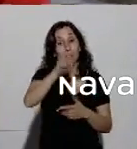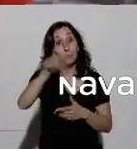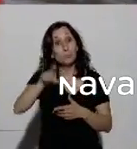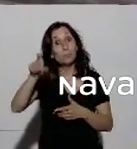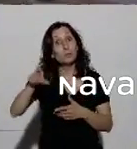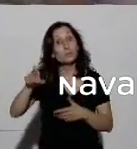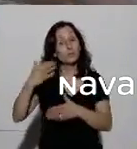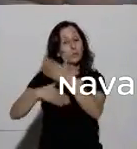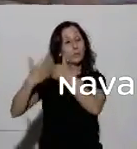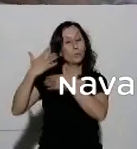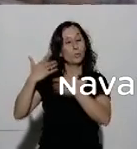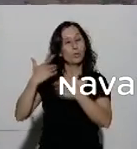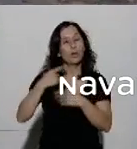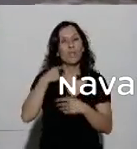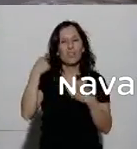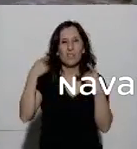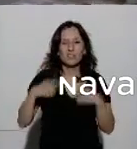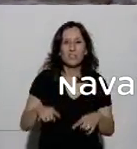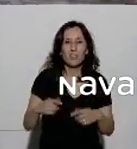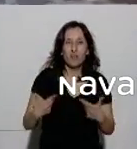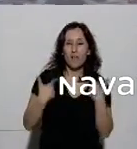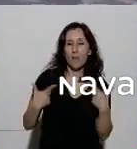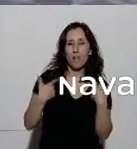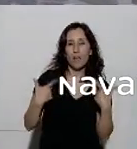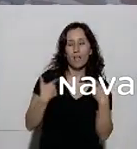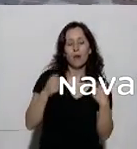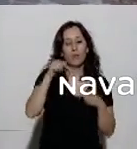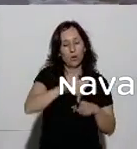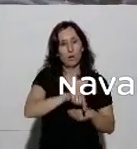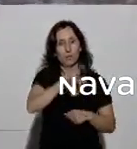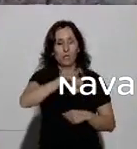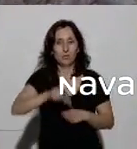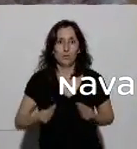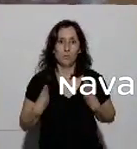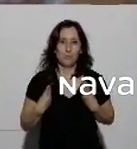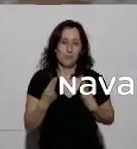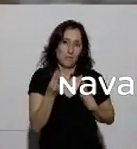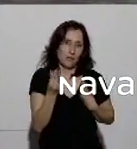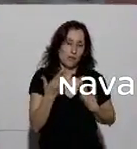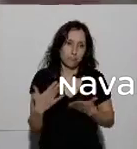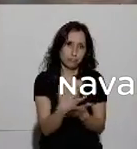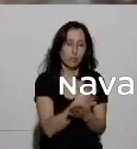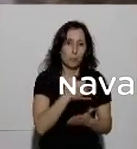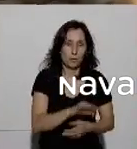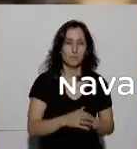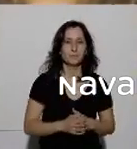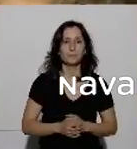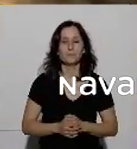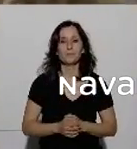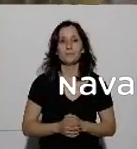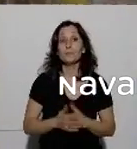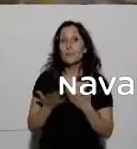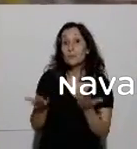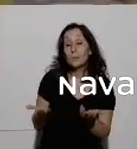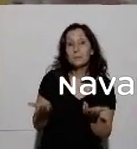gracias a la desgracia de aquellas personas, a que es conocido como el pueblo de las brujas. Bueno, pues hasta